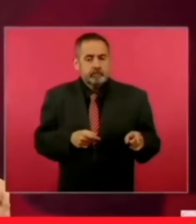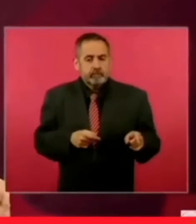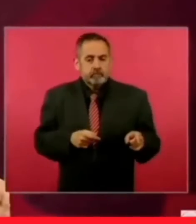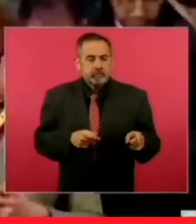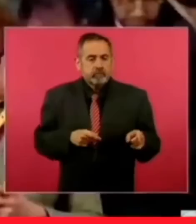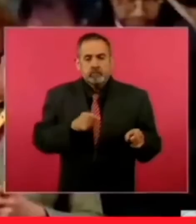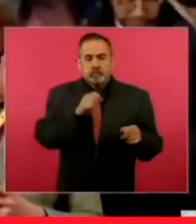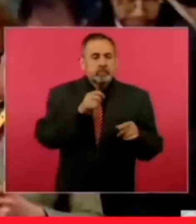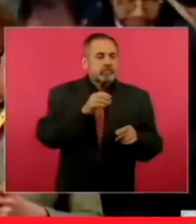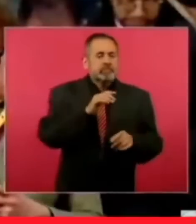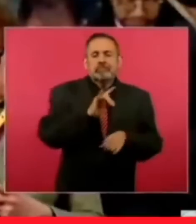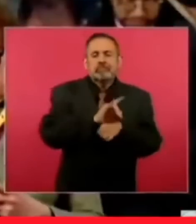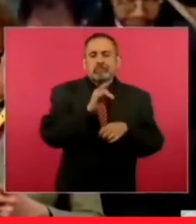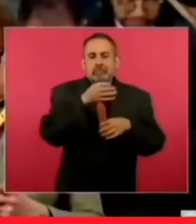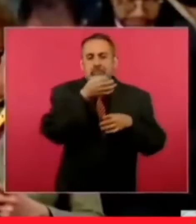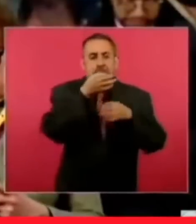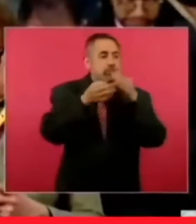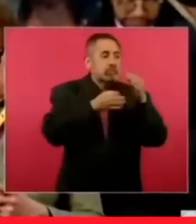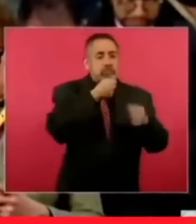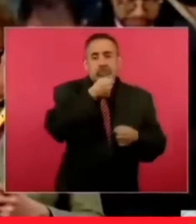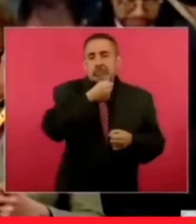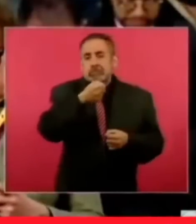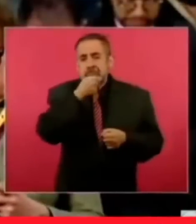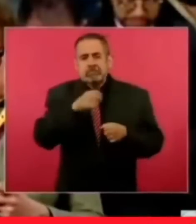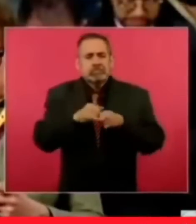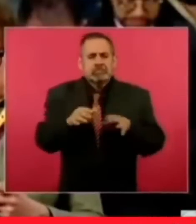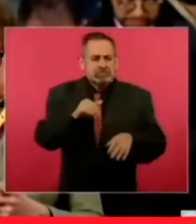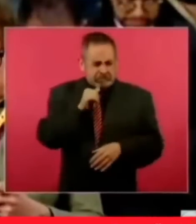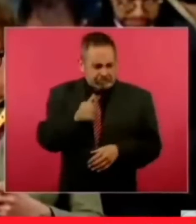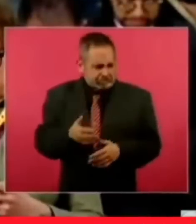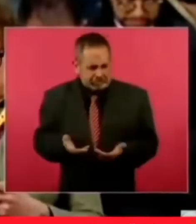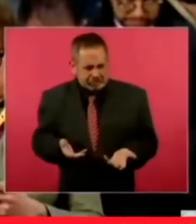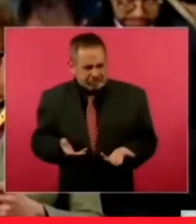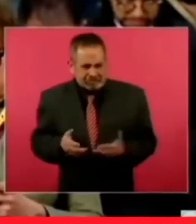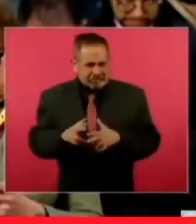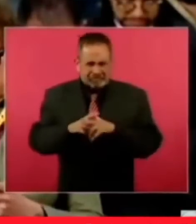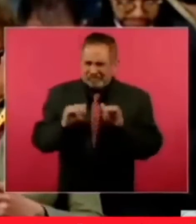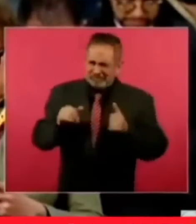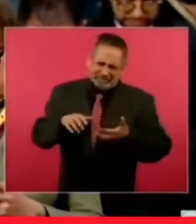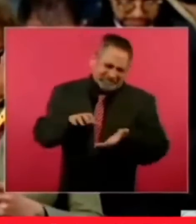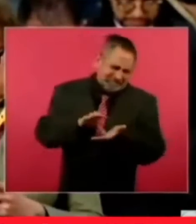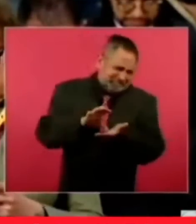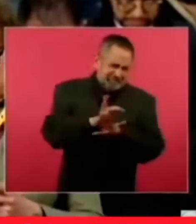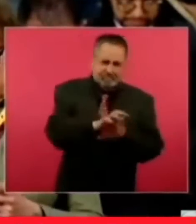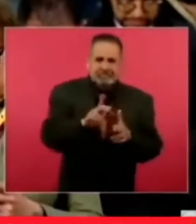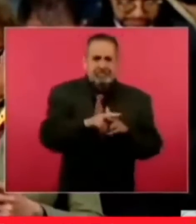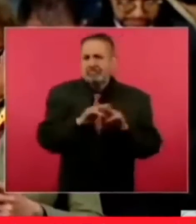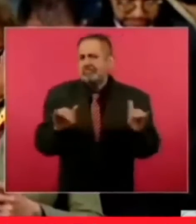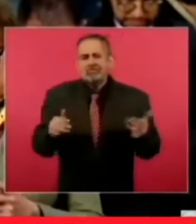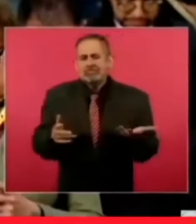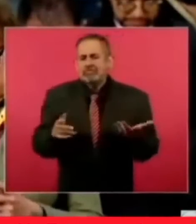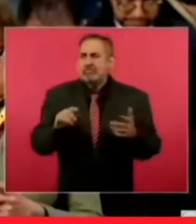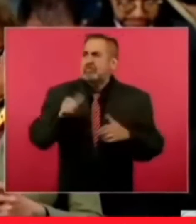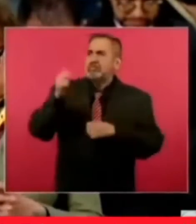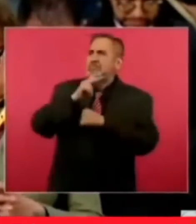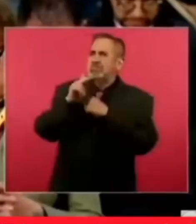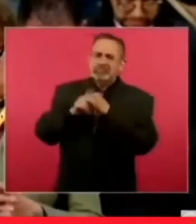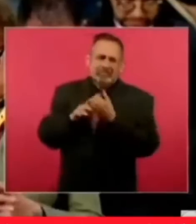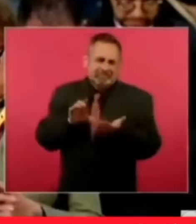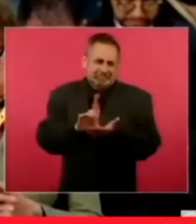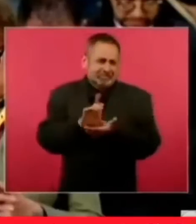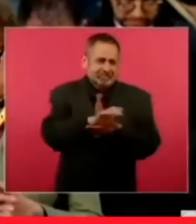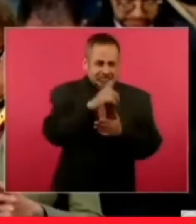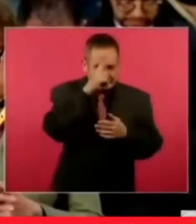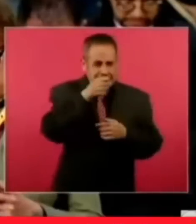supuestos reportajes, en total 35. Ningún medio de comunicación destina tanto dinero, ni siquiera en el extranjero,